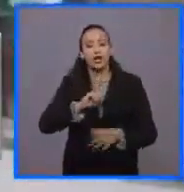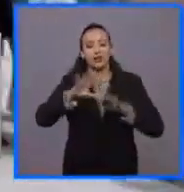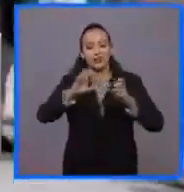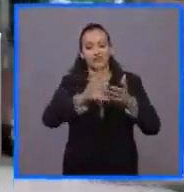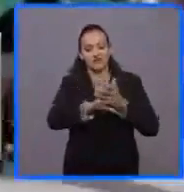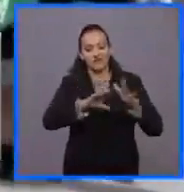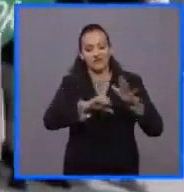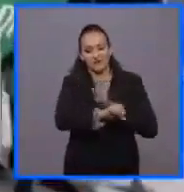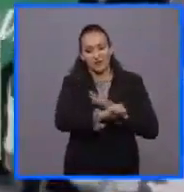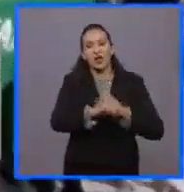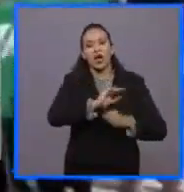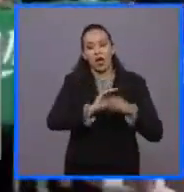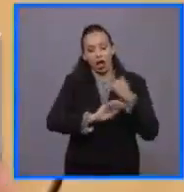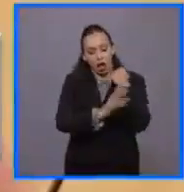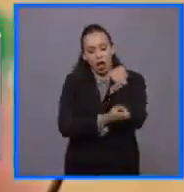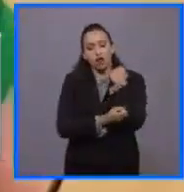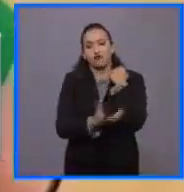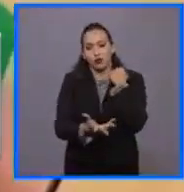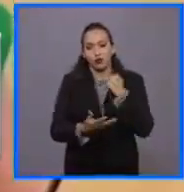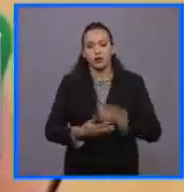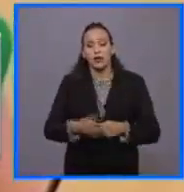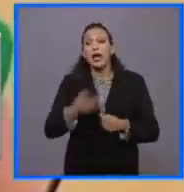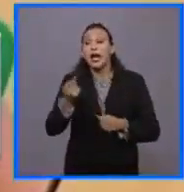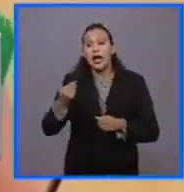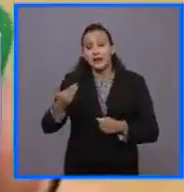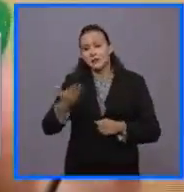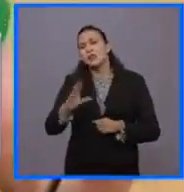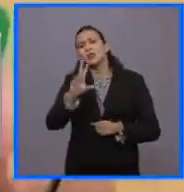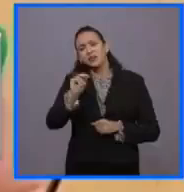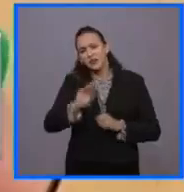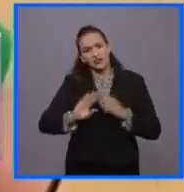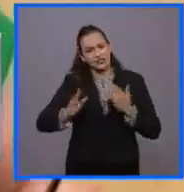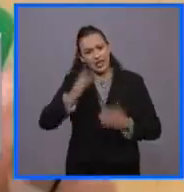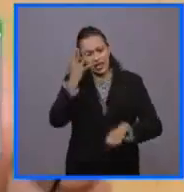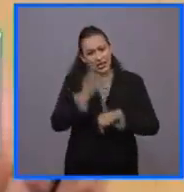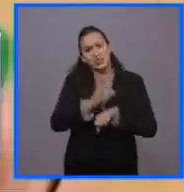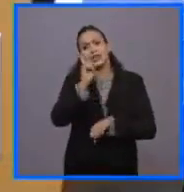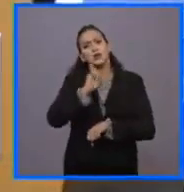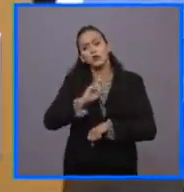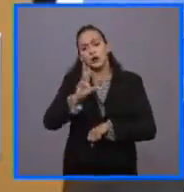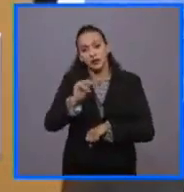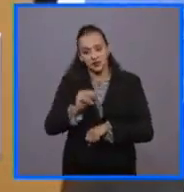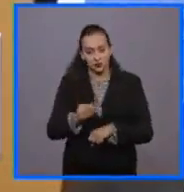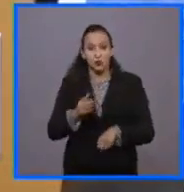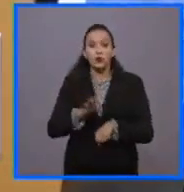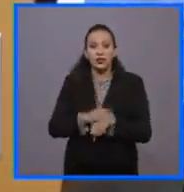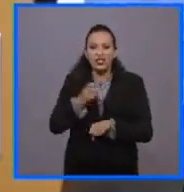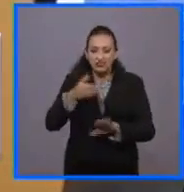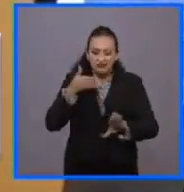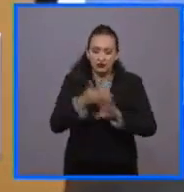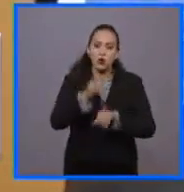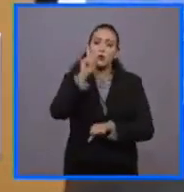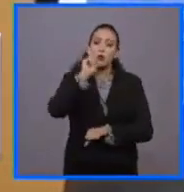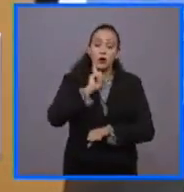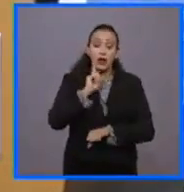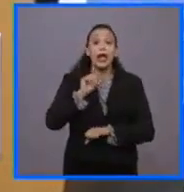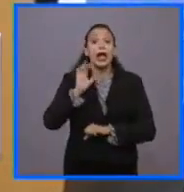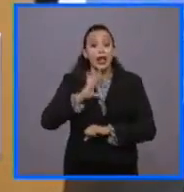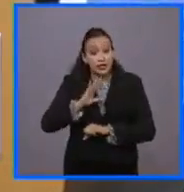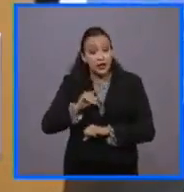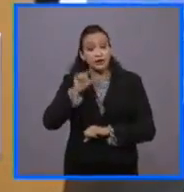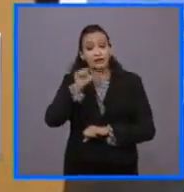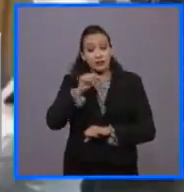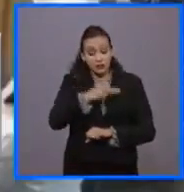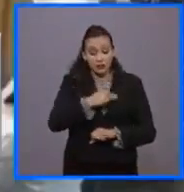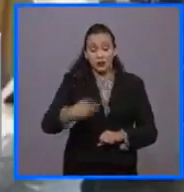iniciativa. Este instrumento, indicaron, se sumaría a la alerta de violencia de género contra las mujeres, ya vigente en 17